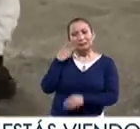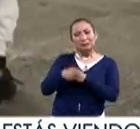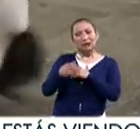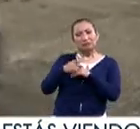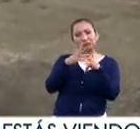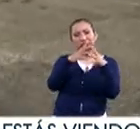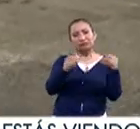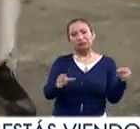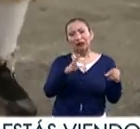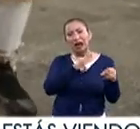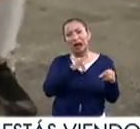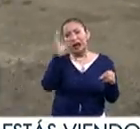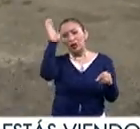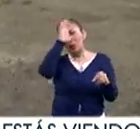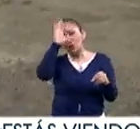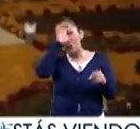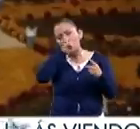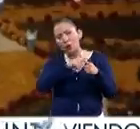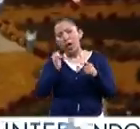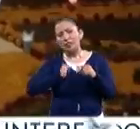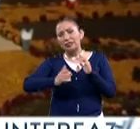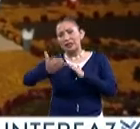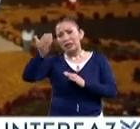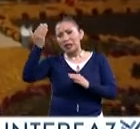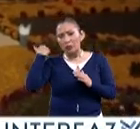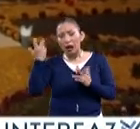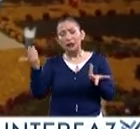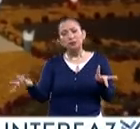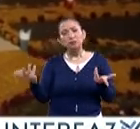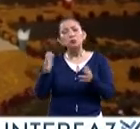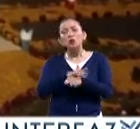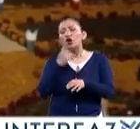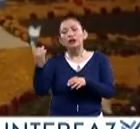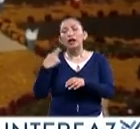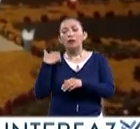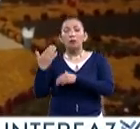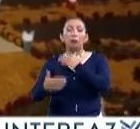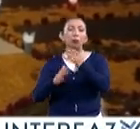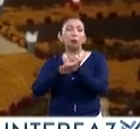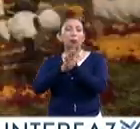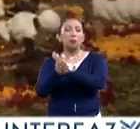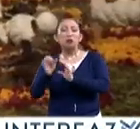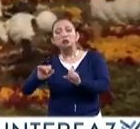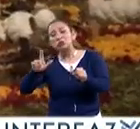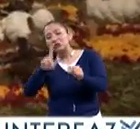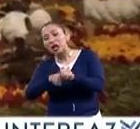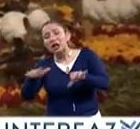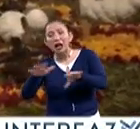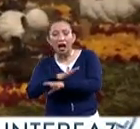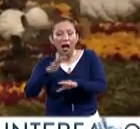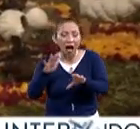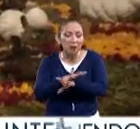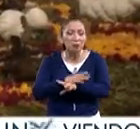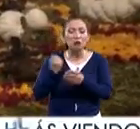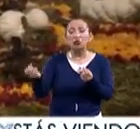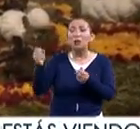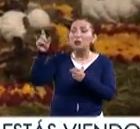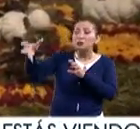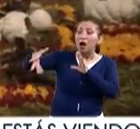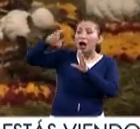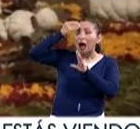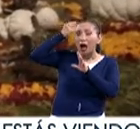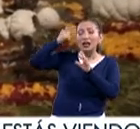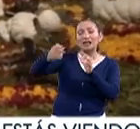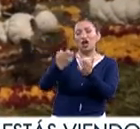de desaparición que tienen las culturas ancestrales, provocadas por los procesos socioculturales, homogeneizadores y